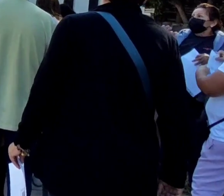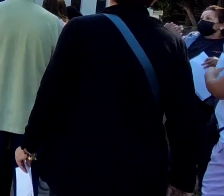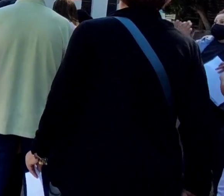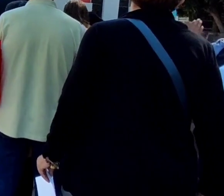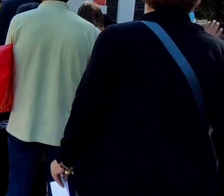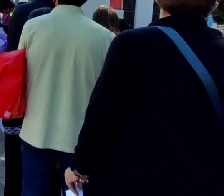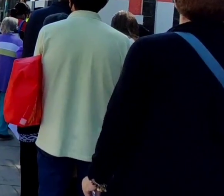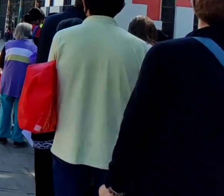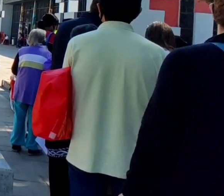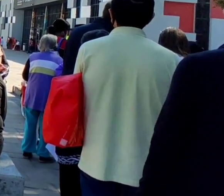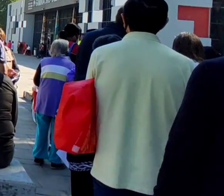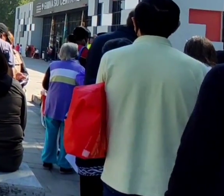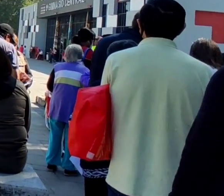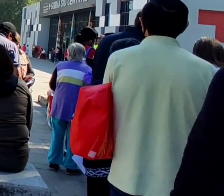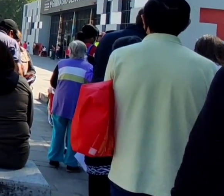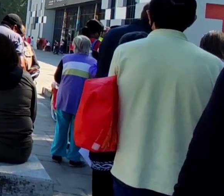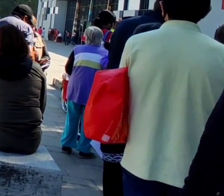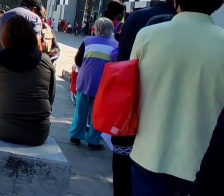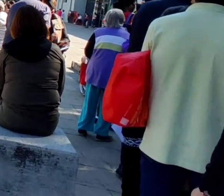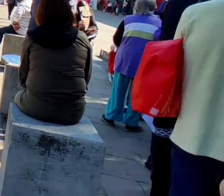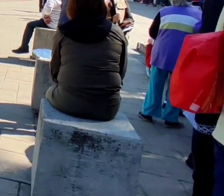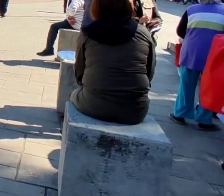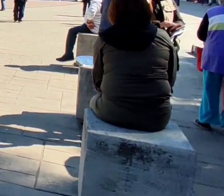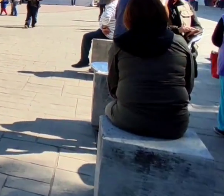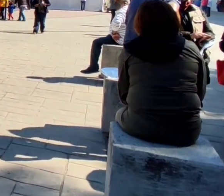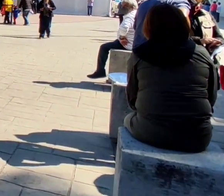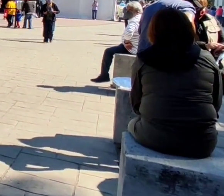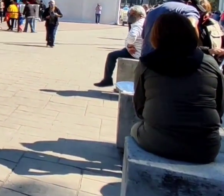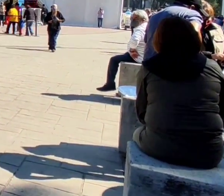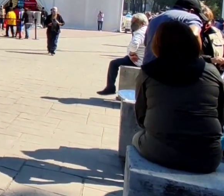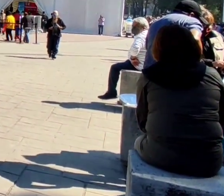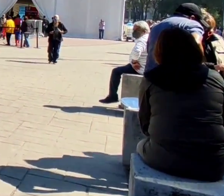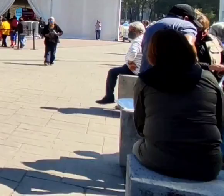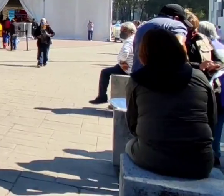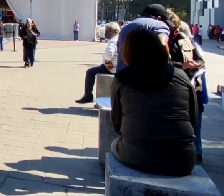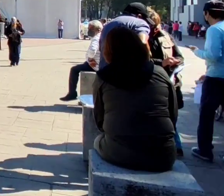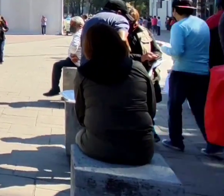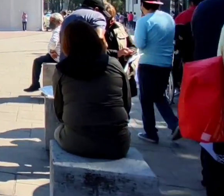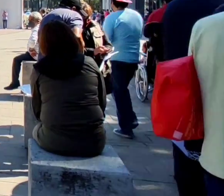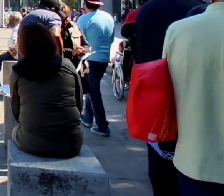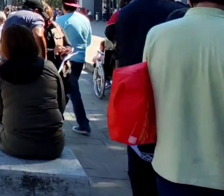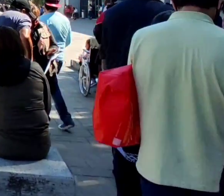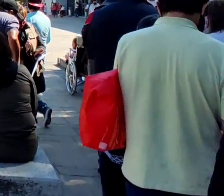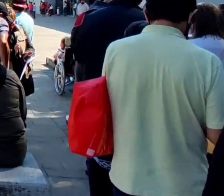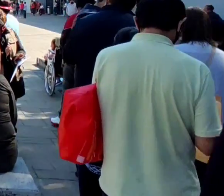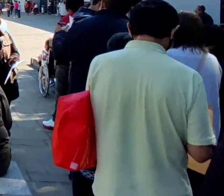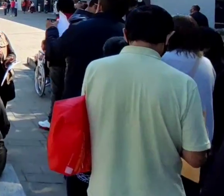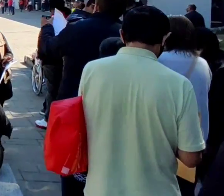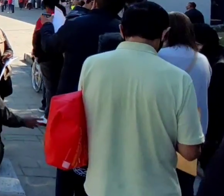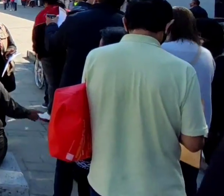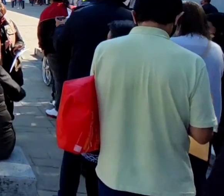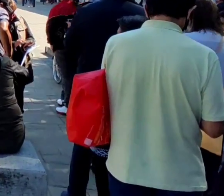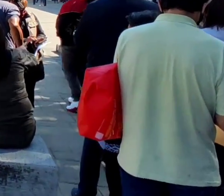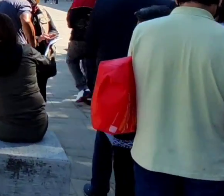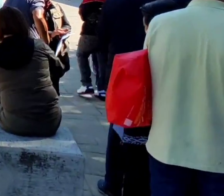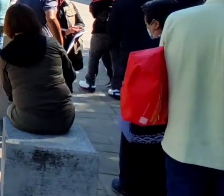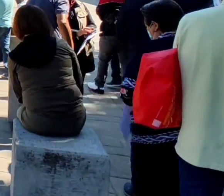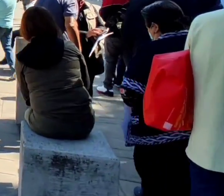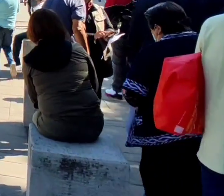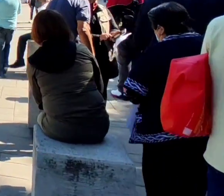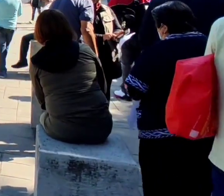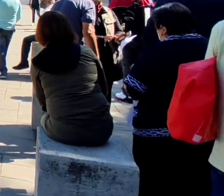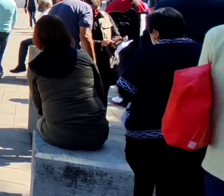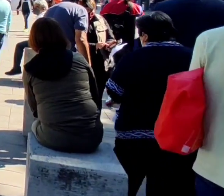Ya autorizaron los gastos del 2022, ya aseguraron las pensiones, también los apoyos